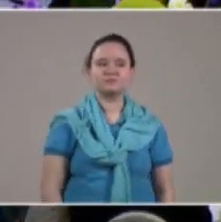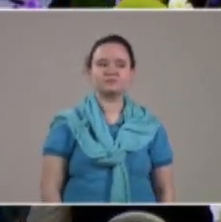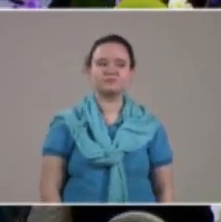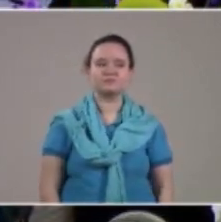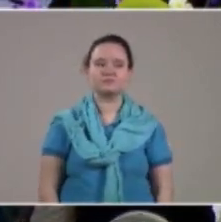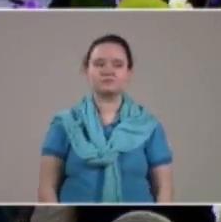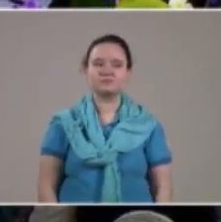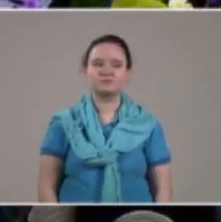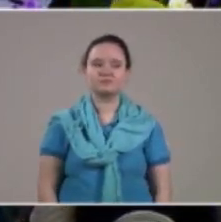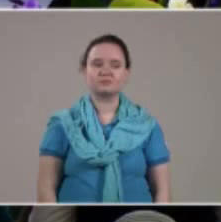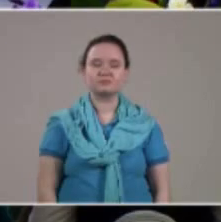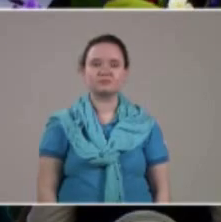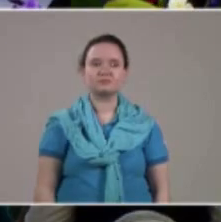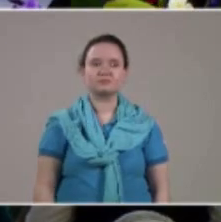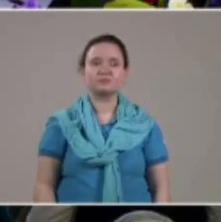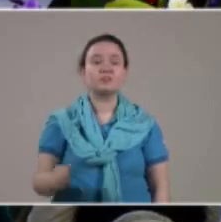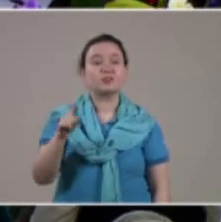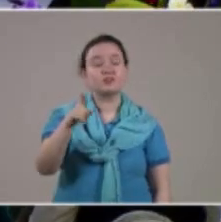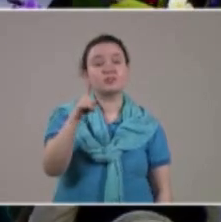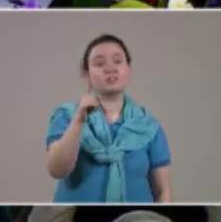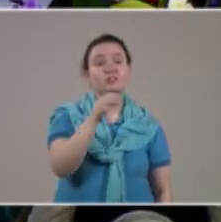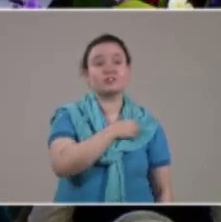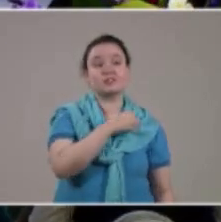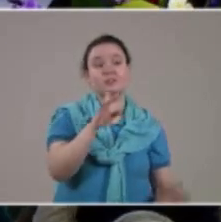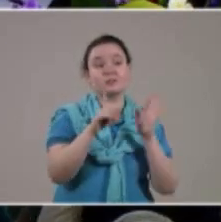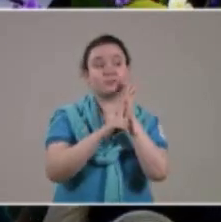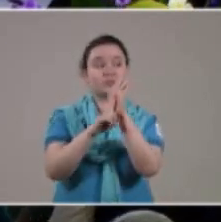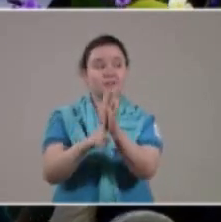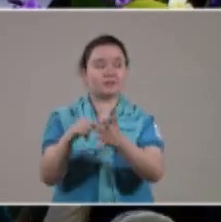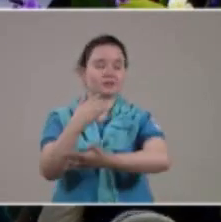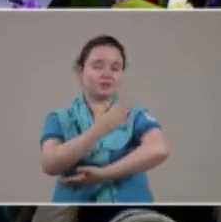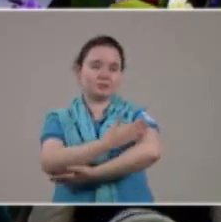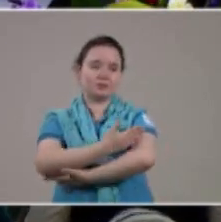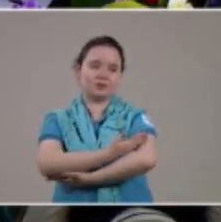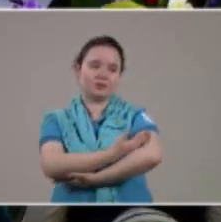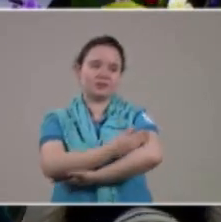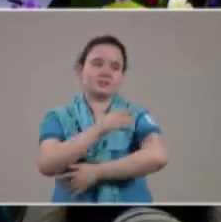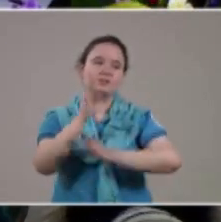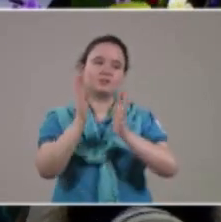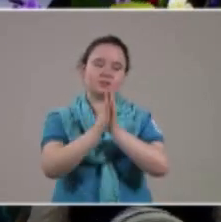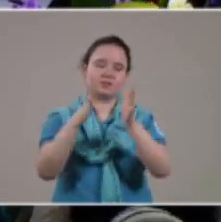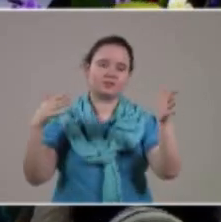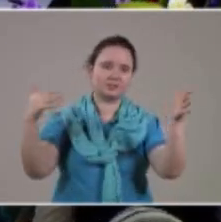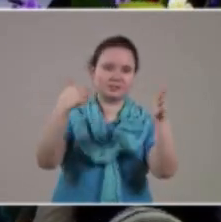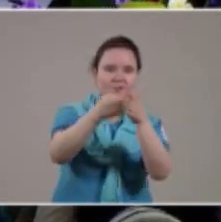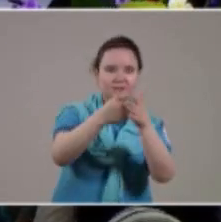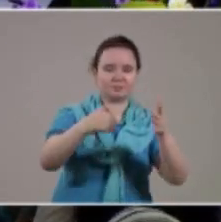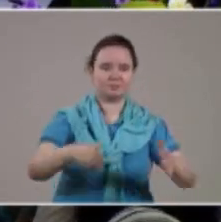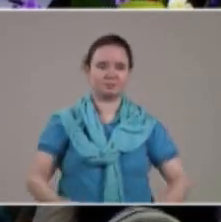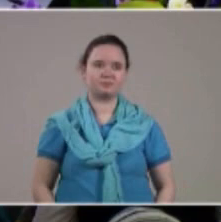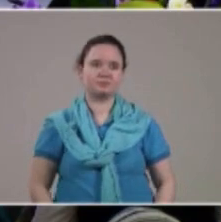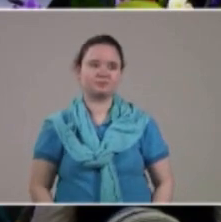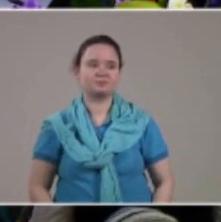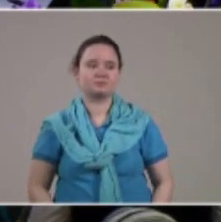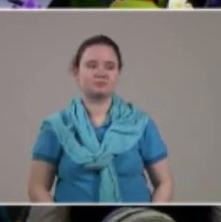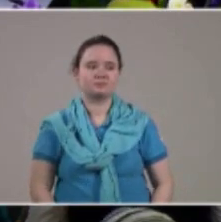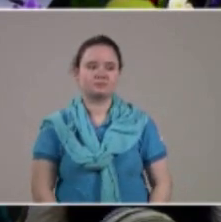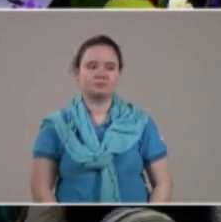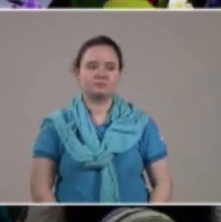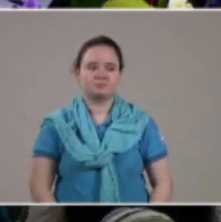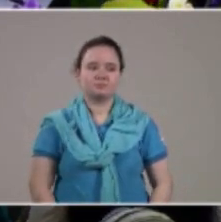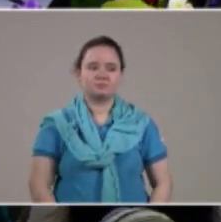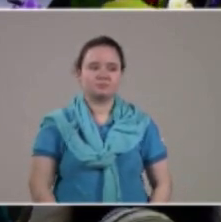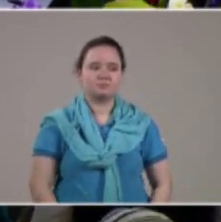puede acercarse también, y si usted quiere presentar a sus niños y no pasó tampoco la solicitud, puede acercar a sus niños para que